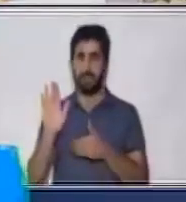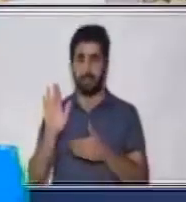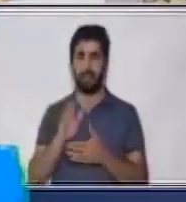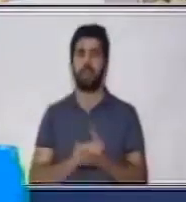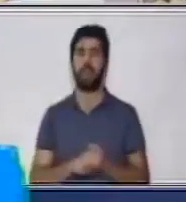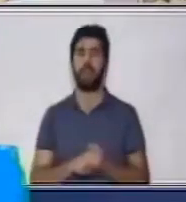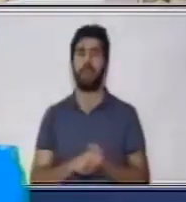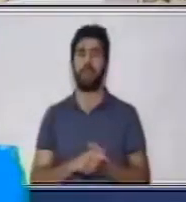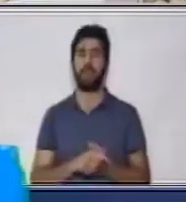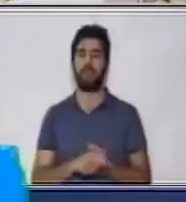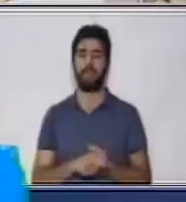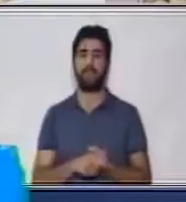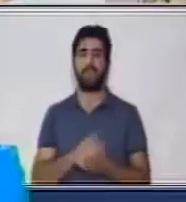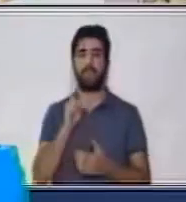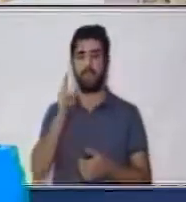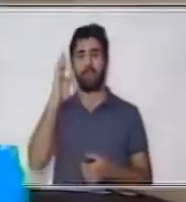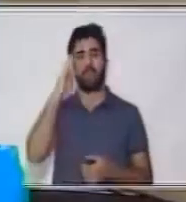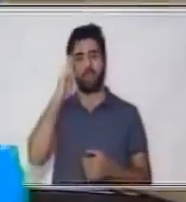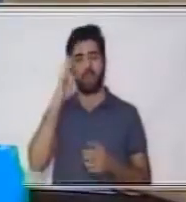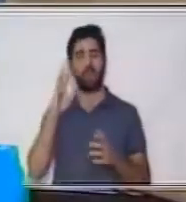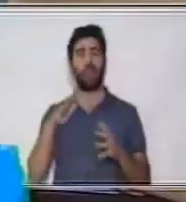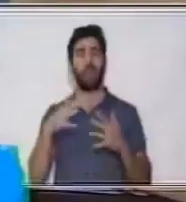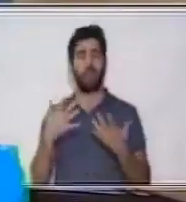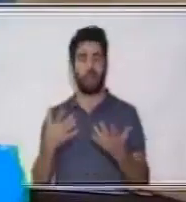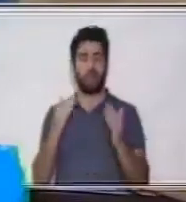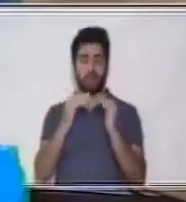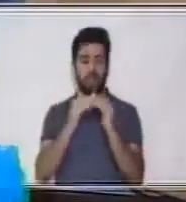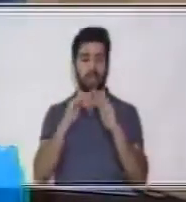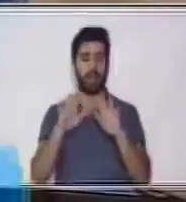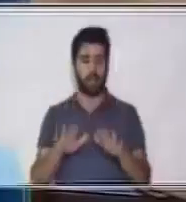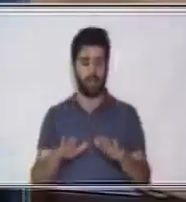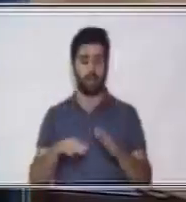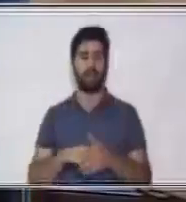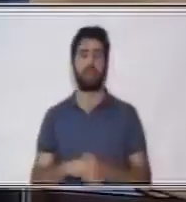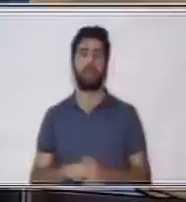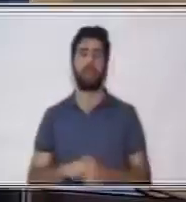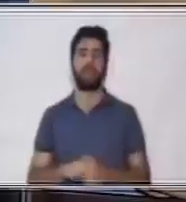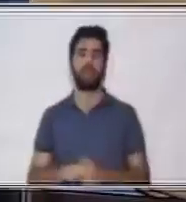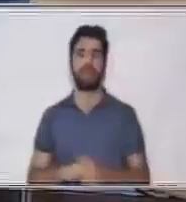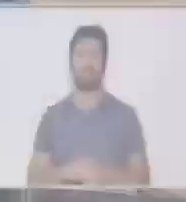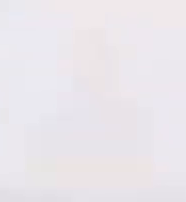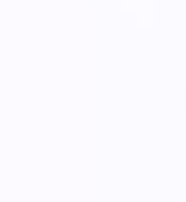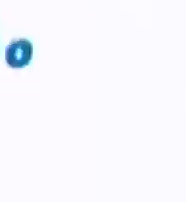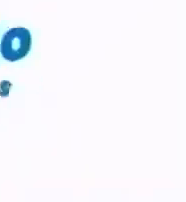y jabón. Y recuerda, quédate en casa.